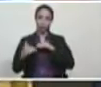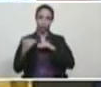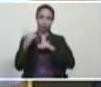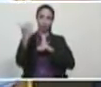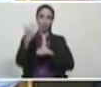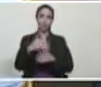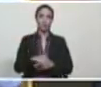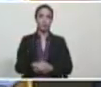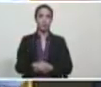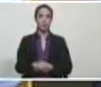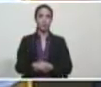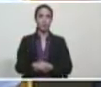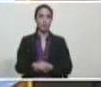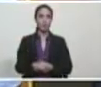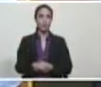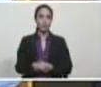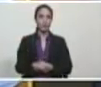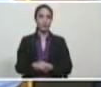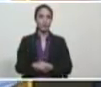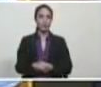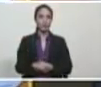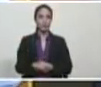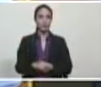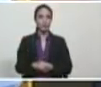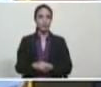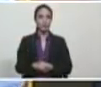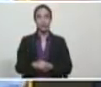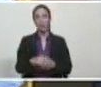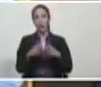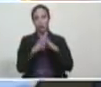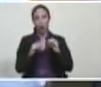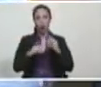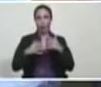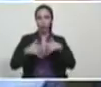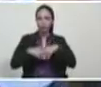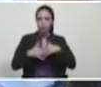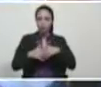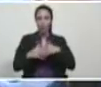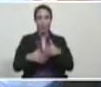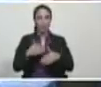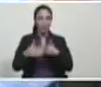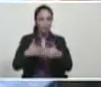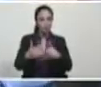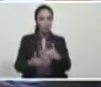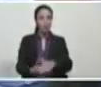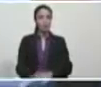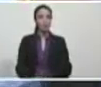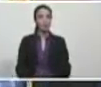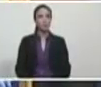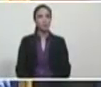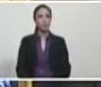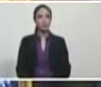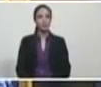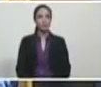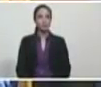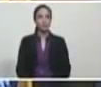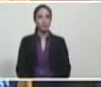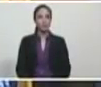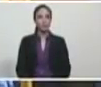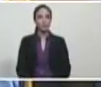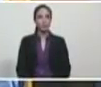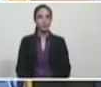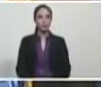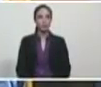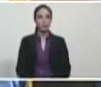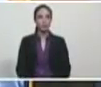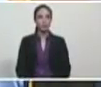se vaya encadenando las fuerzas productivas de las industrias ensambladoras con la fuerza suministradora de las industrias de